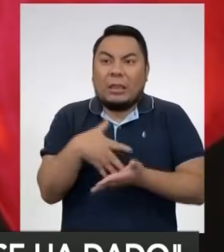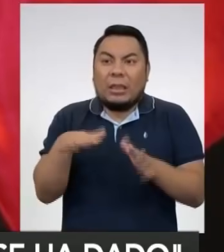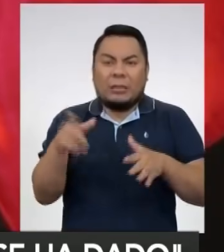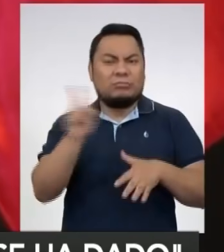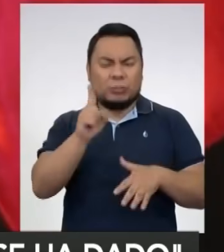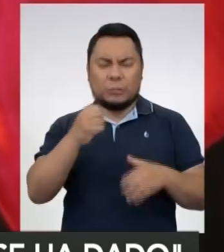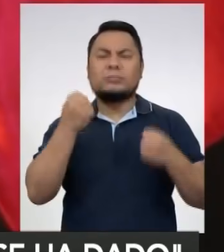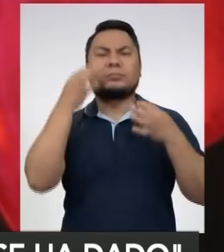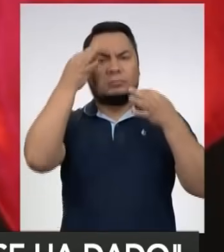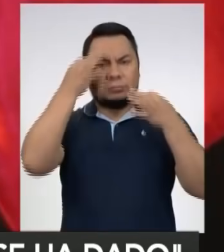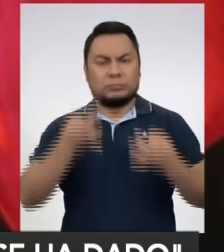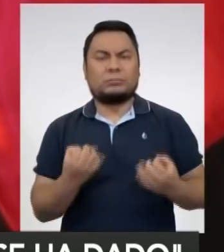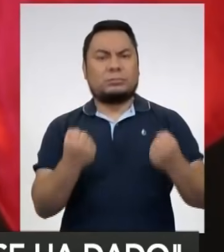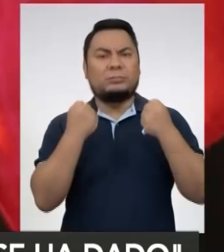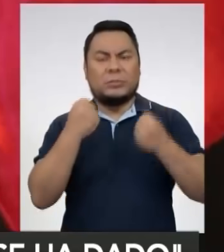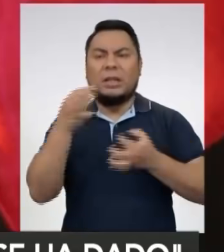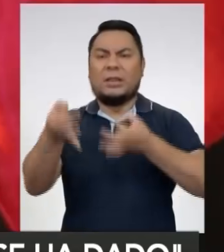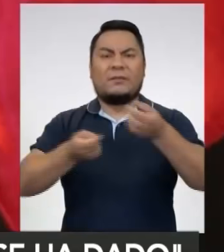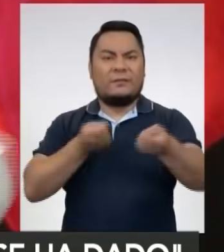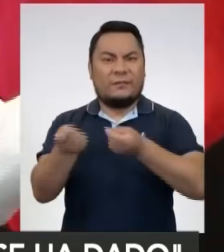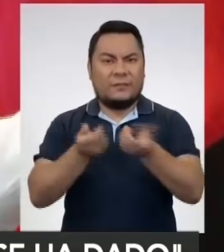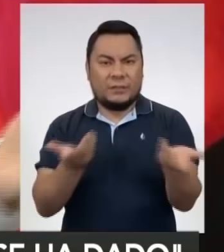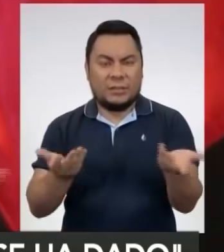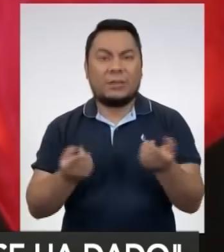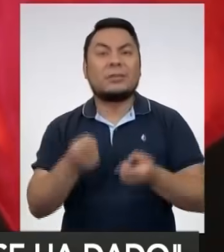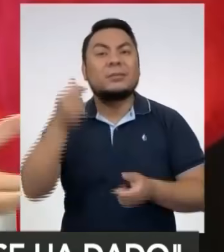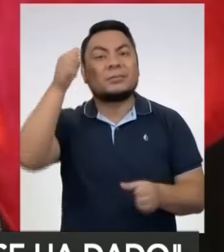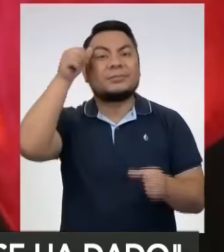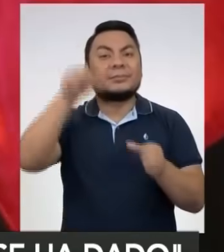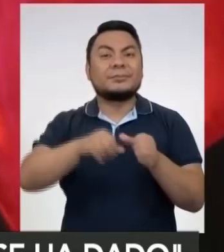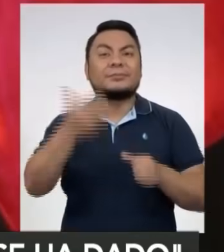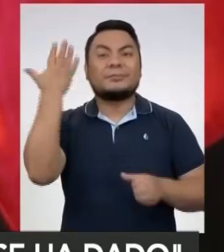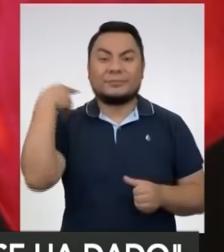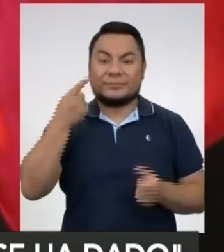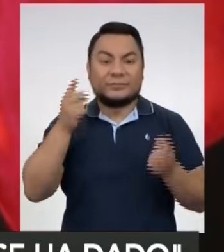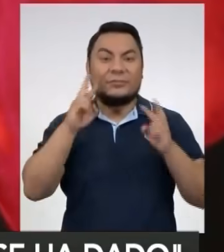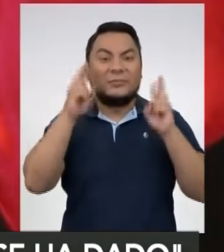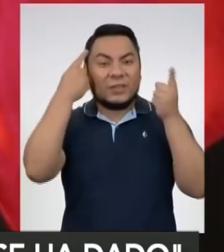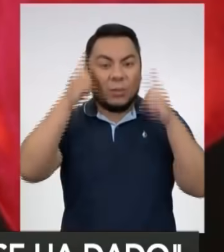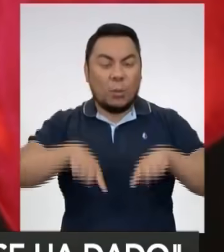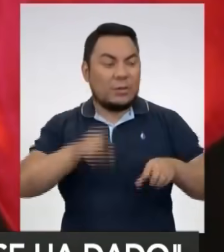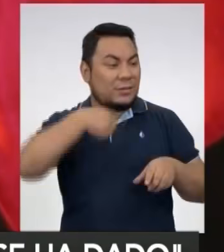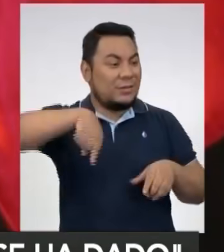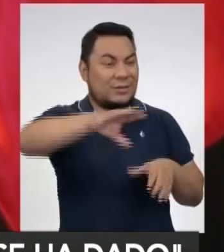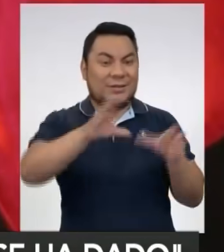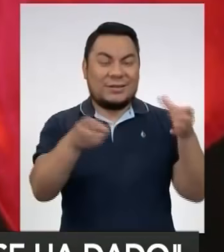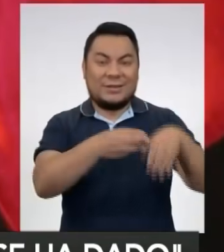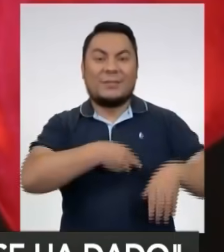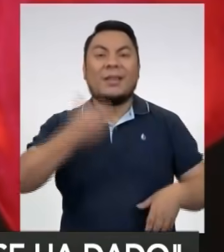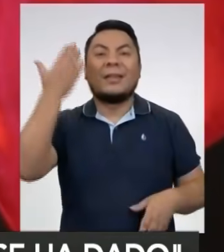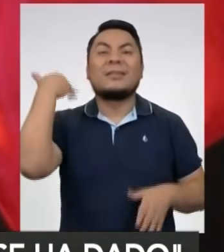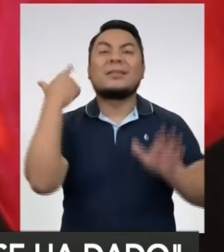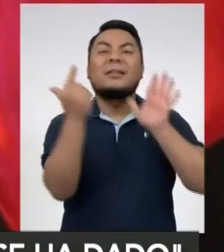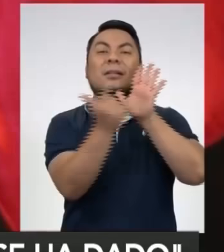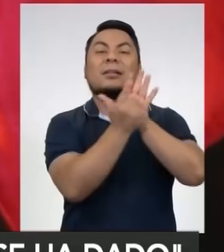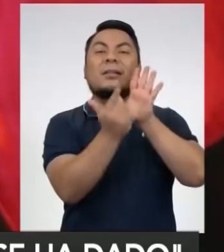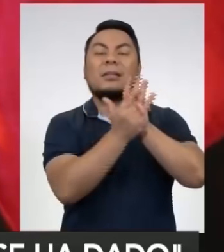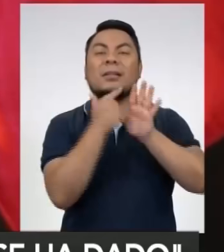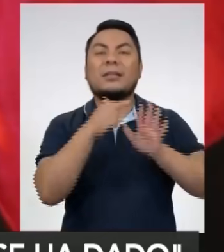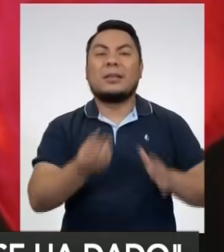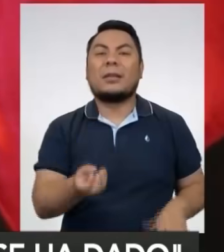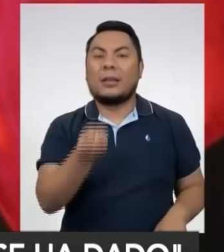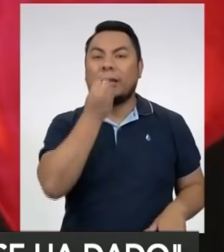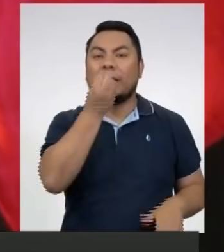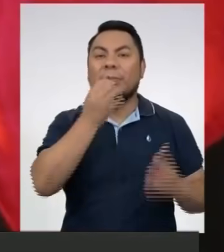difíciles. Recuérdense ustedes cuando tomamos a través de acuerdos de este mismo Consejo para la ley de la